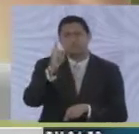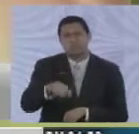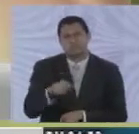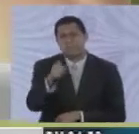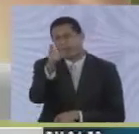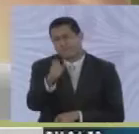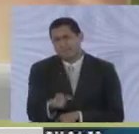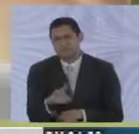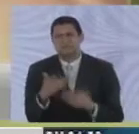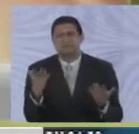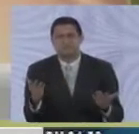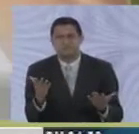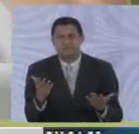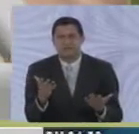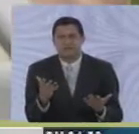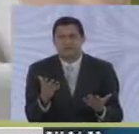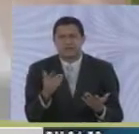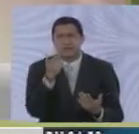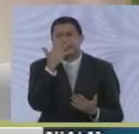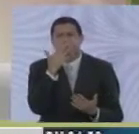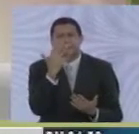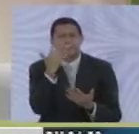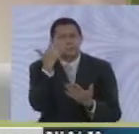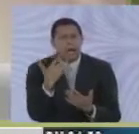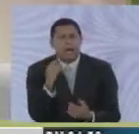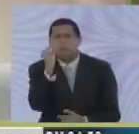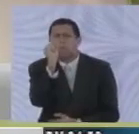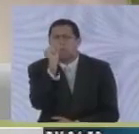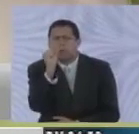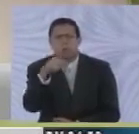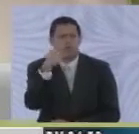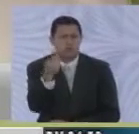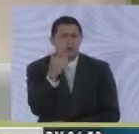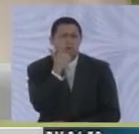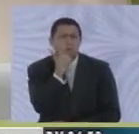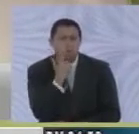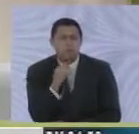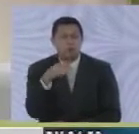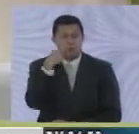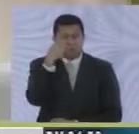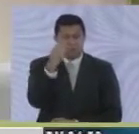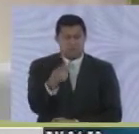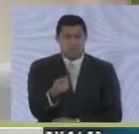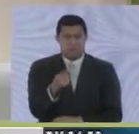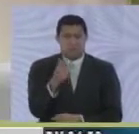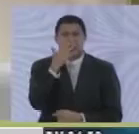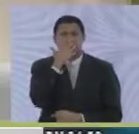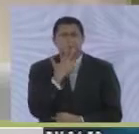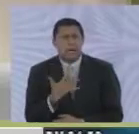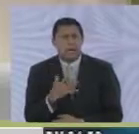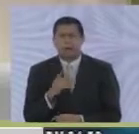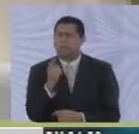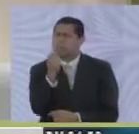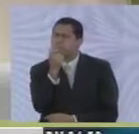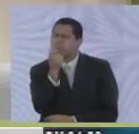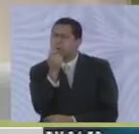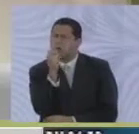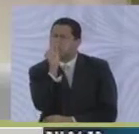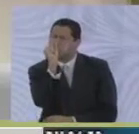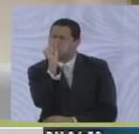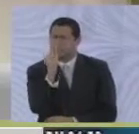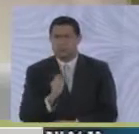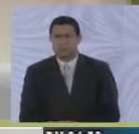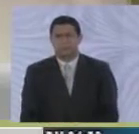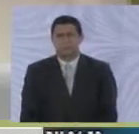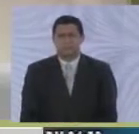paciente. Entre ellos el hecho de que el sangrado es mínimo transoperatorio y postoperatorio el riesgo de sangrado también es, el porcentaje de sangrado o riesgo